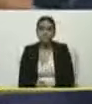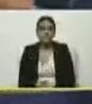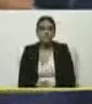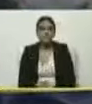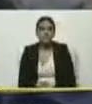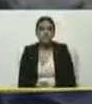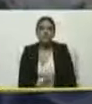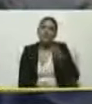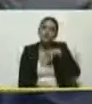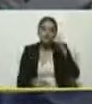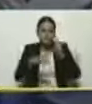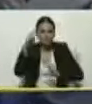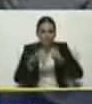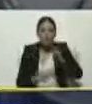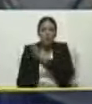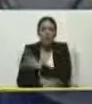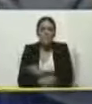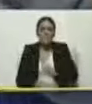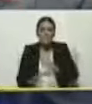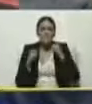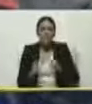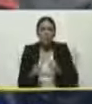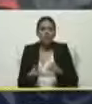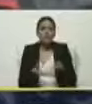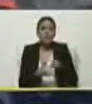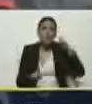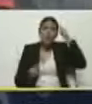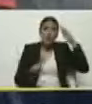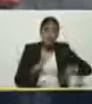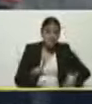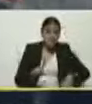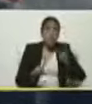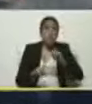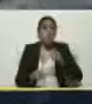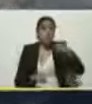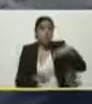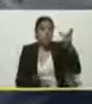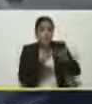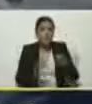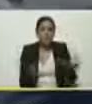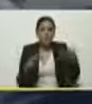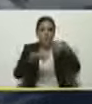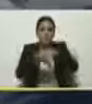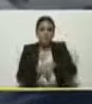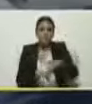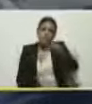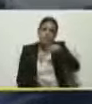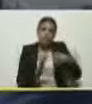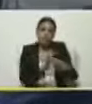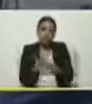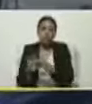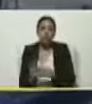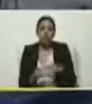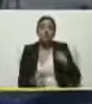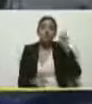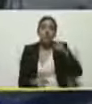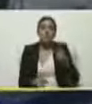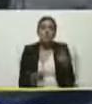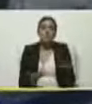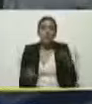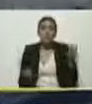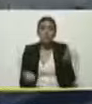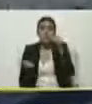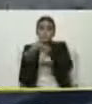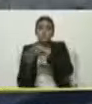Y hemos construido una poderosa unión cívico-militar. Y yo hace unos años agregué un tercer factor a